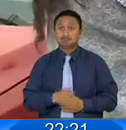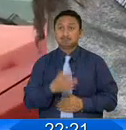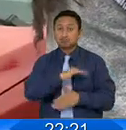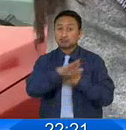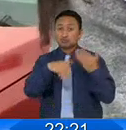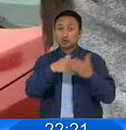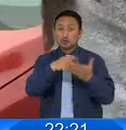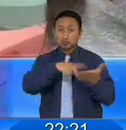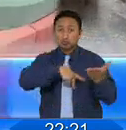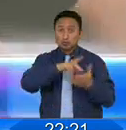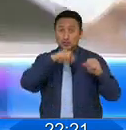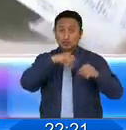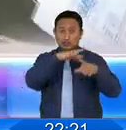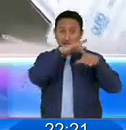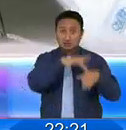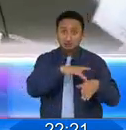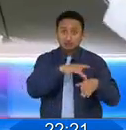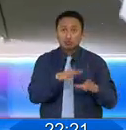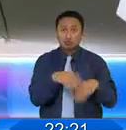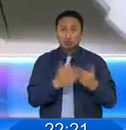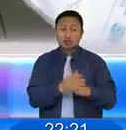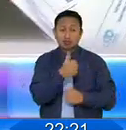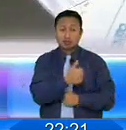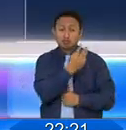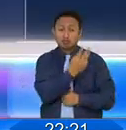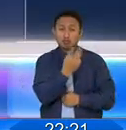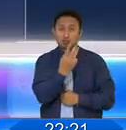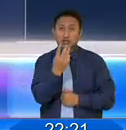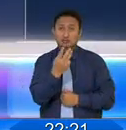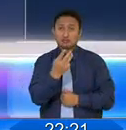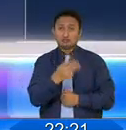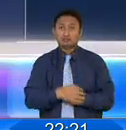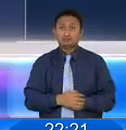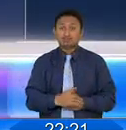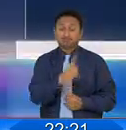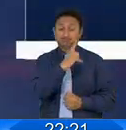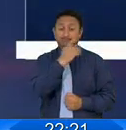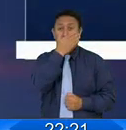los valores, la cita previa la puede agendar en la página web